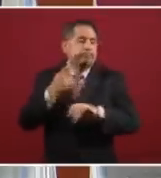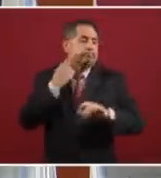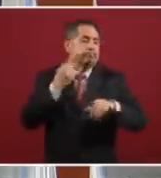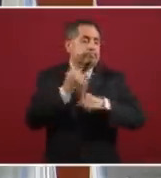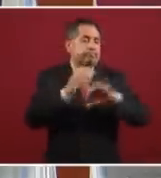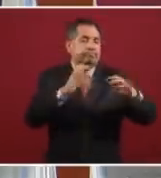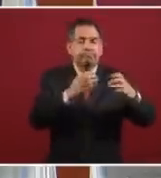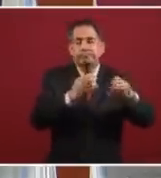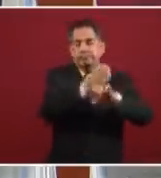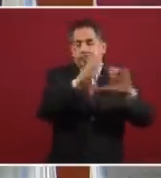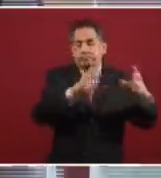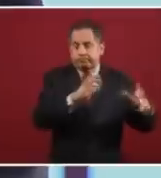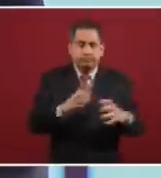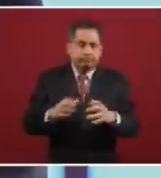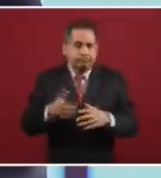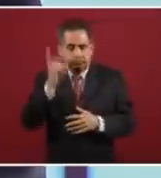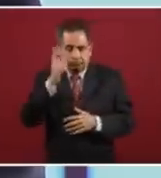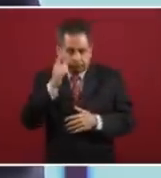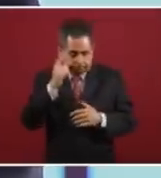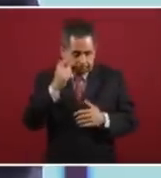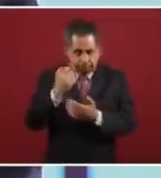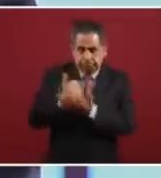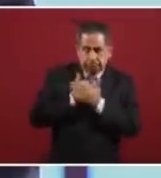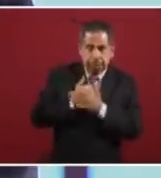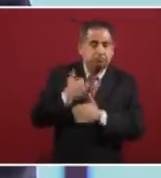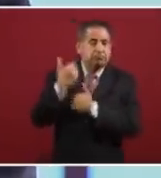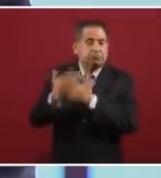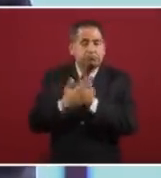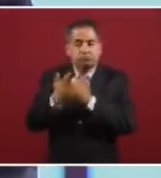los estados. Esperemos que la próxima semana